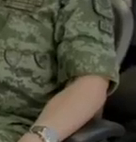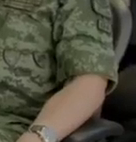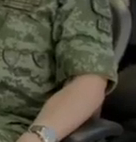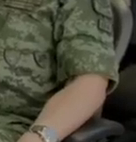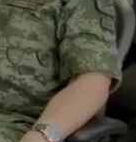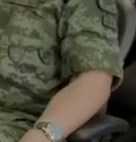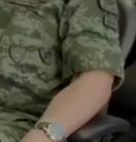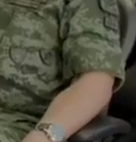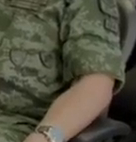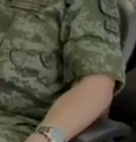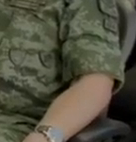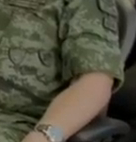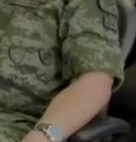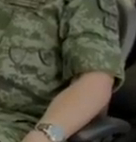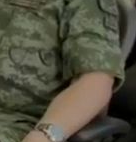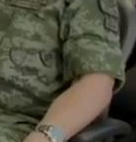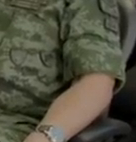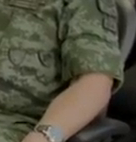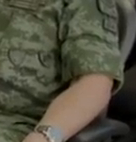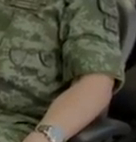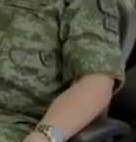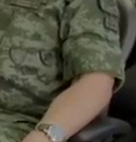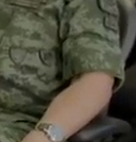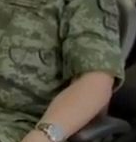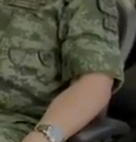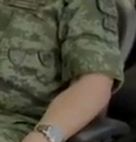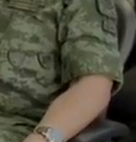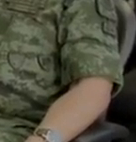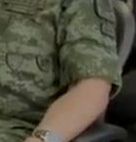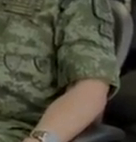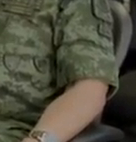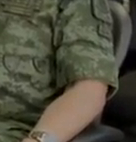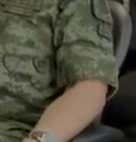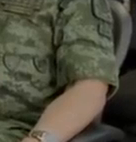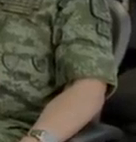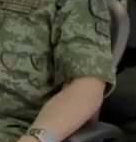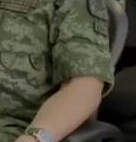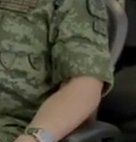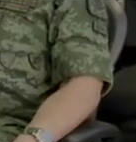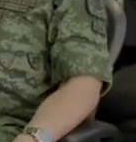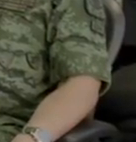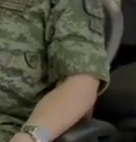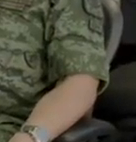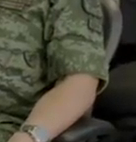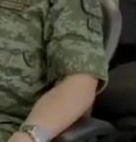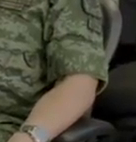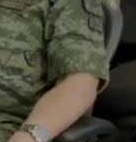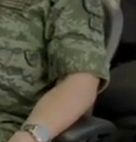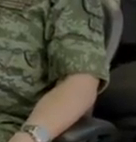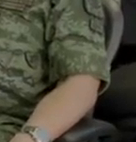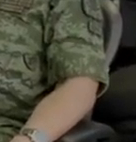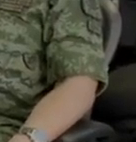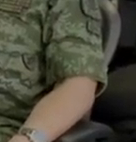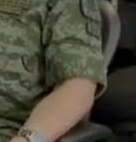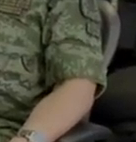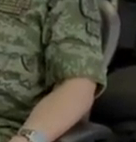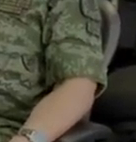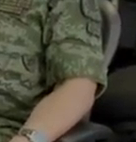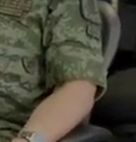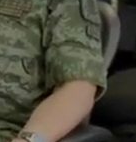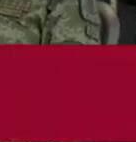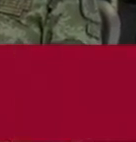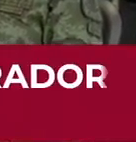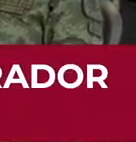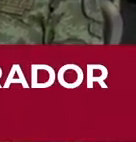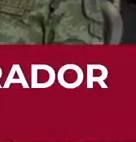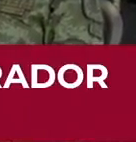Aquí estamos, como todos los días, de 6 a 7 de la mañana, de lunes a viernes. El Gabinete de Seguridad, el Secretario